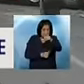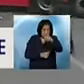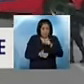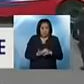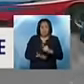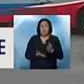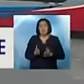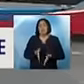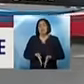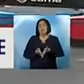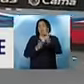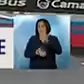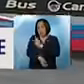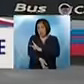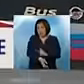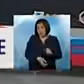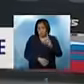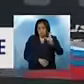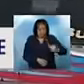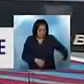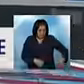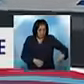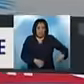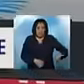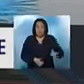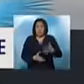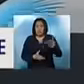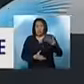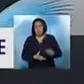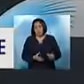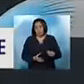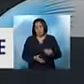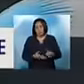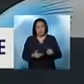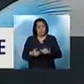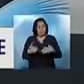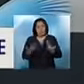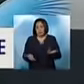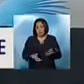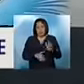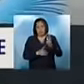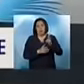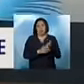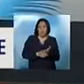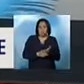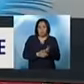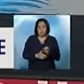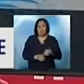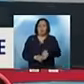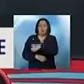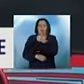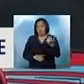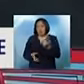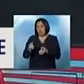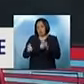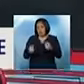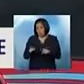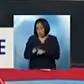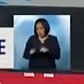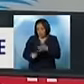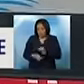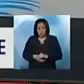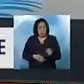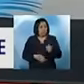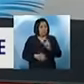va hacia Ventanilla, una de sus llantas la han bajado, no puede avanzar, está ahí detenido. Lo mismo ha sucedido con otros vehículos que no